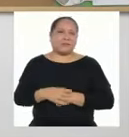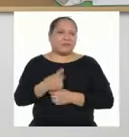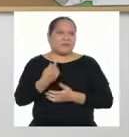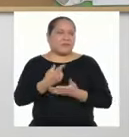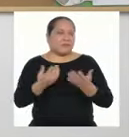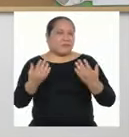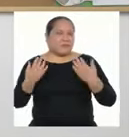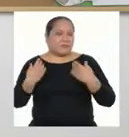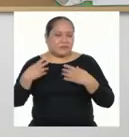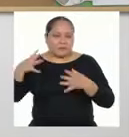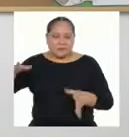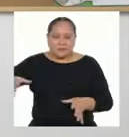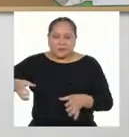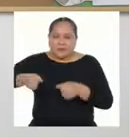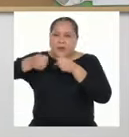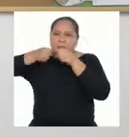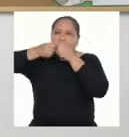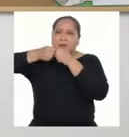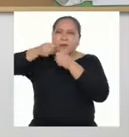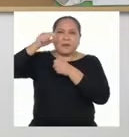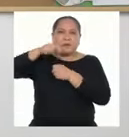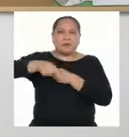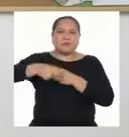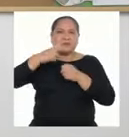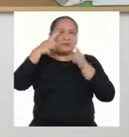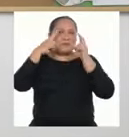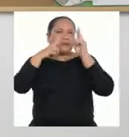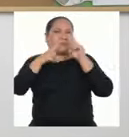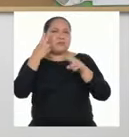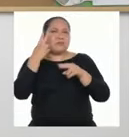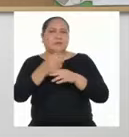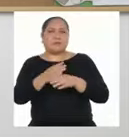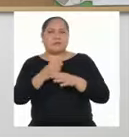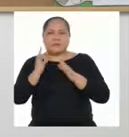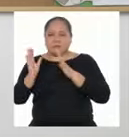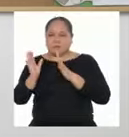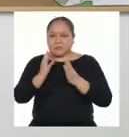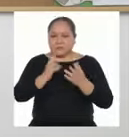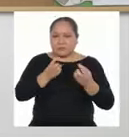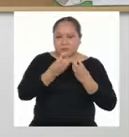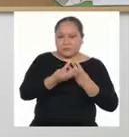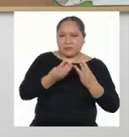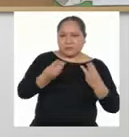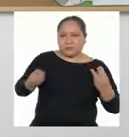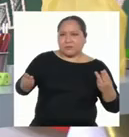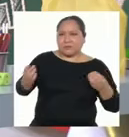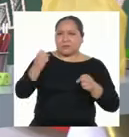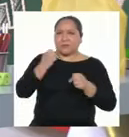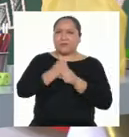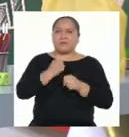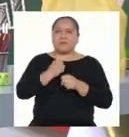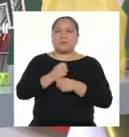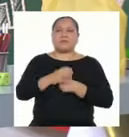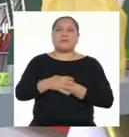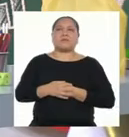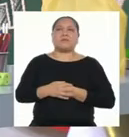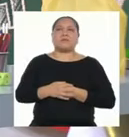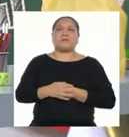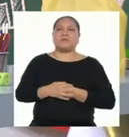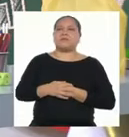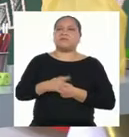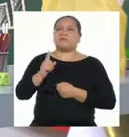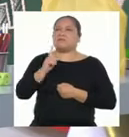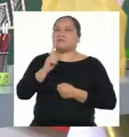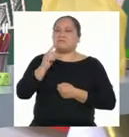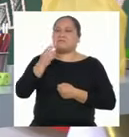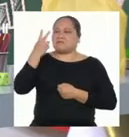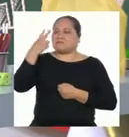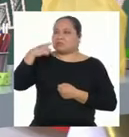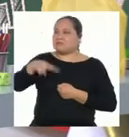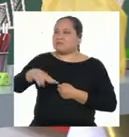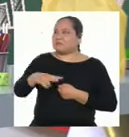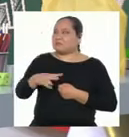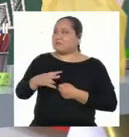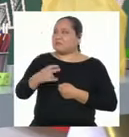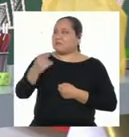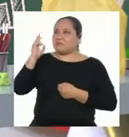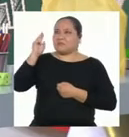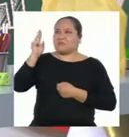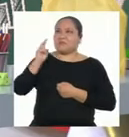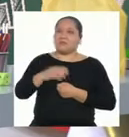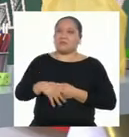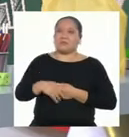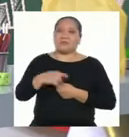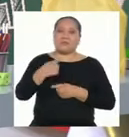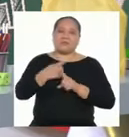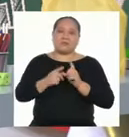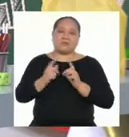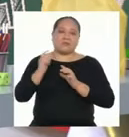en esa bolsa, Jonathan? No pude ver porque estaba listando mis materiales de trabajo. Aún no miré el contenido, profesor,